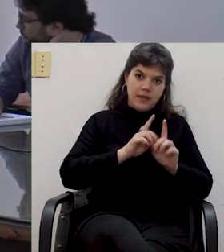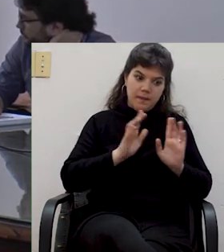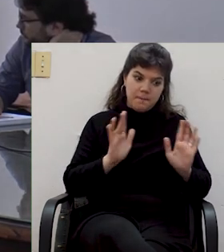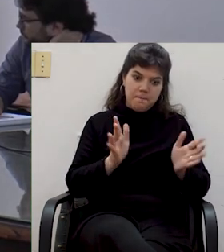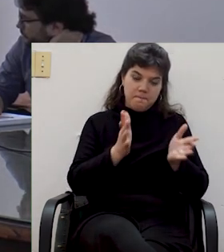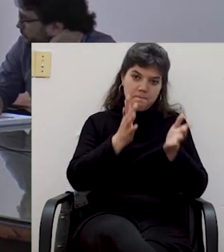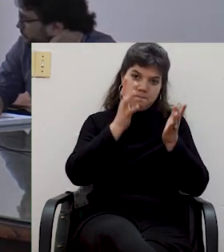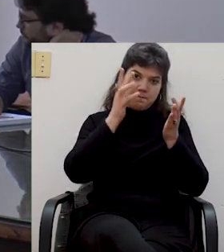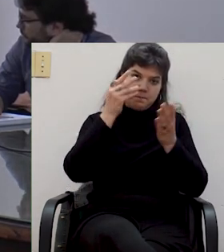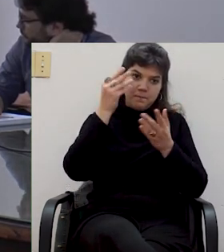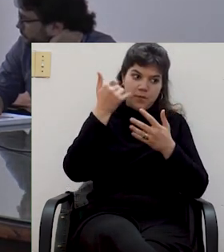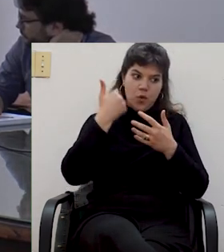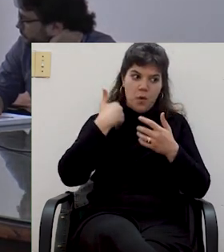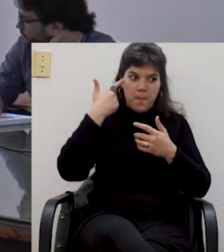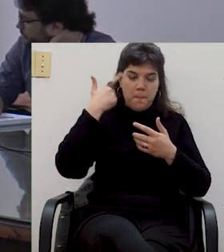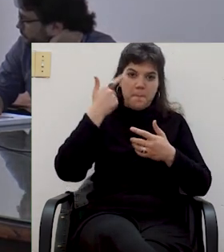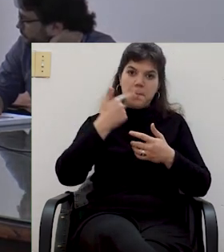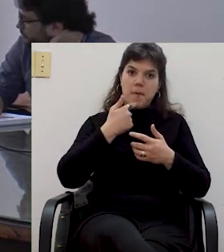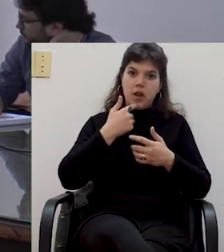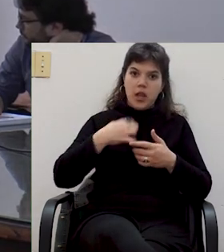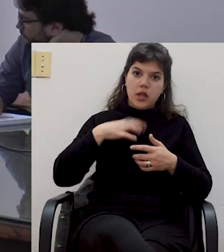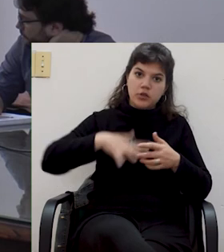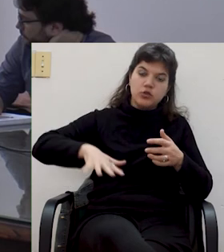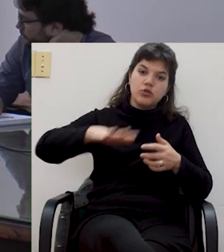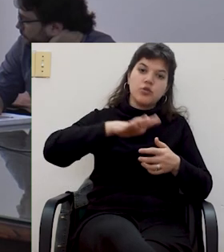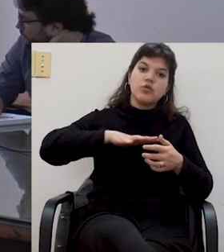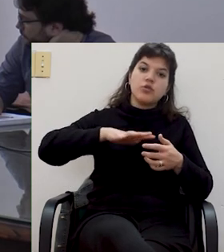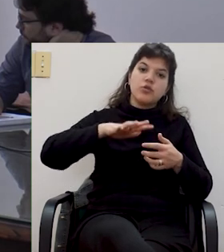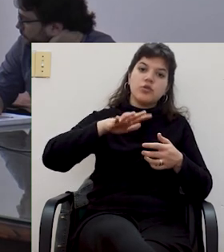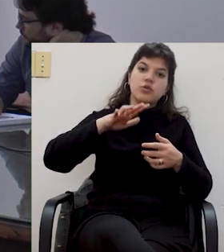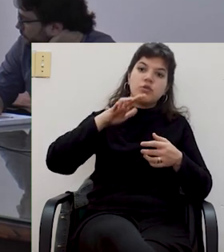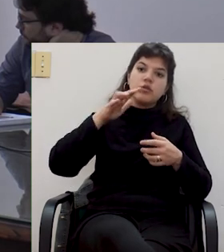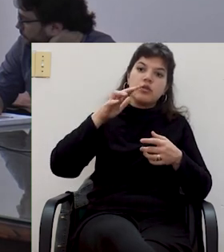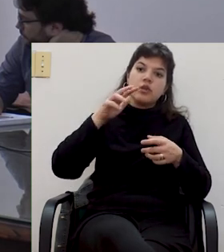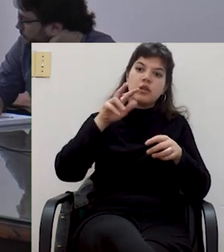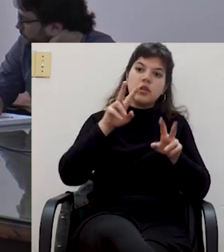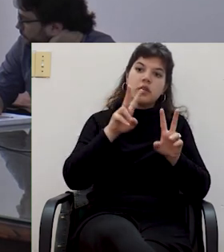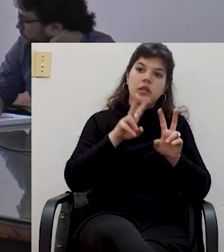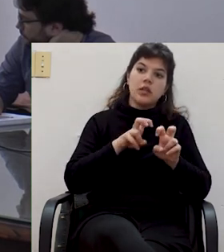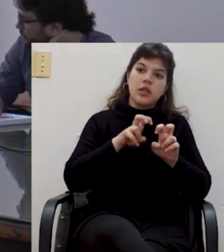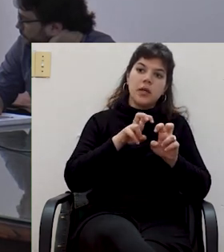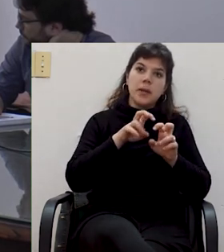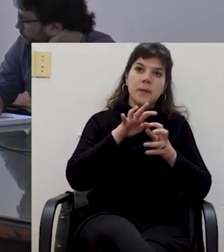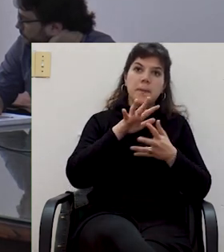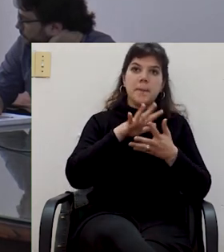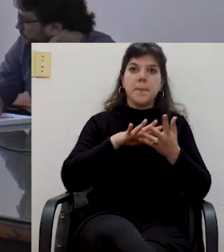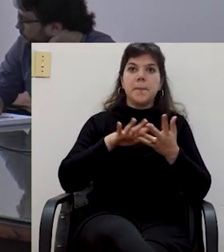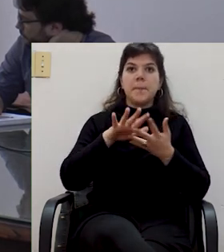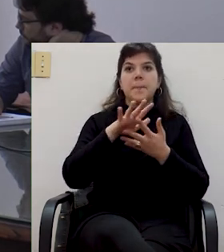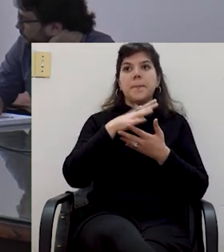diseño de políticas sociales en el marco de cierta